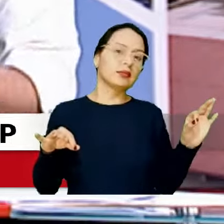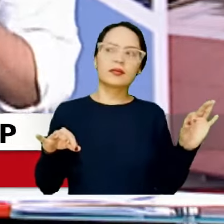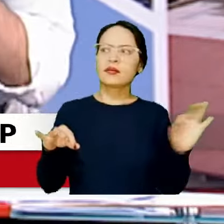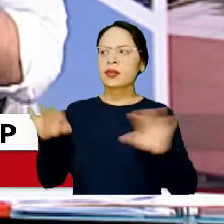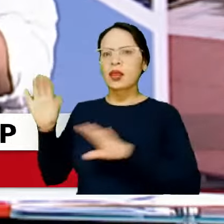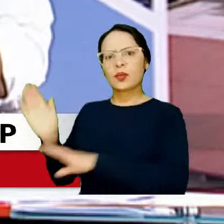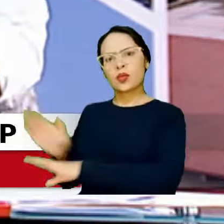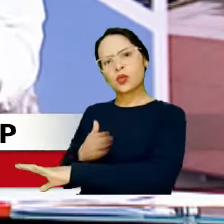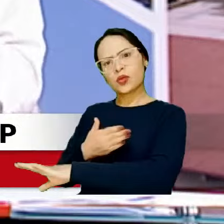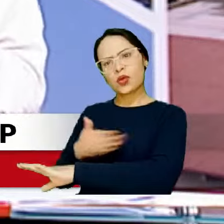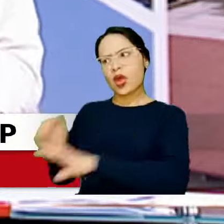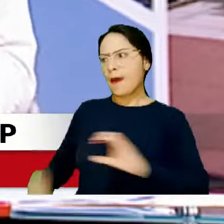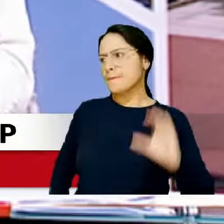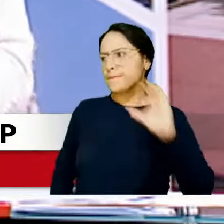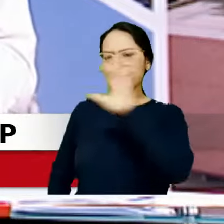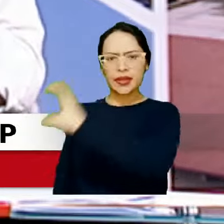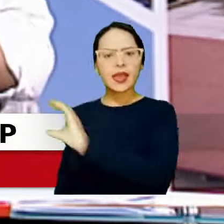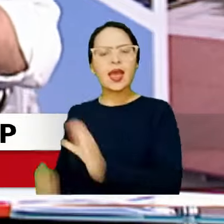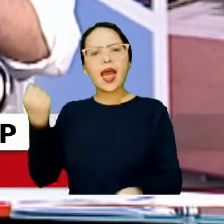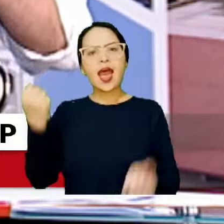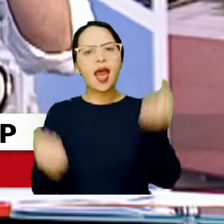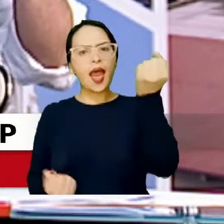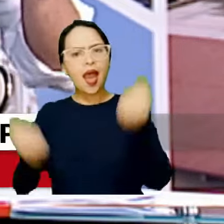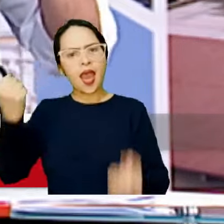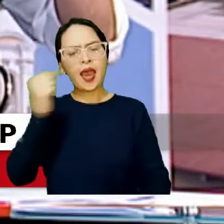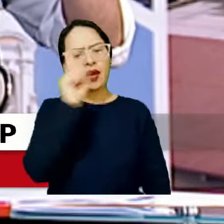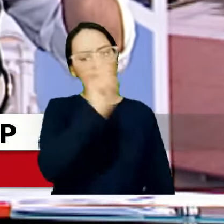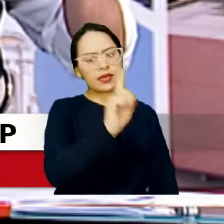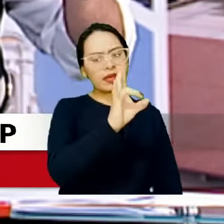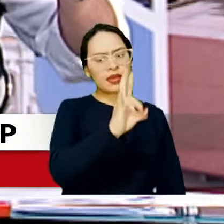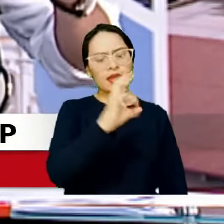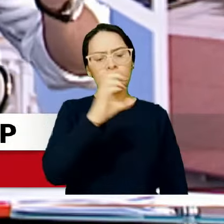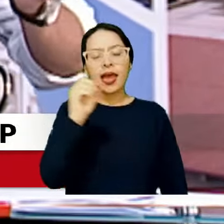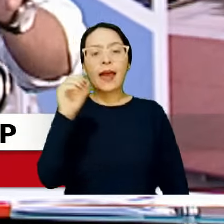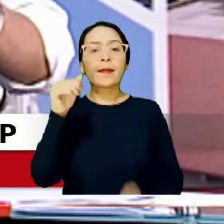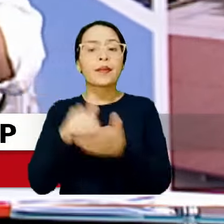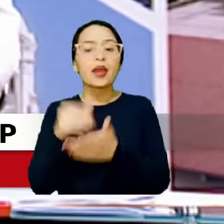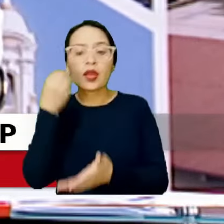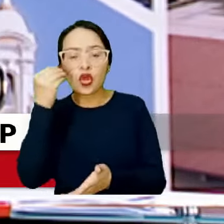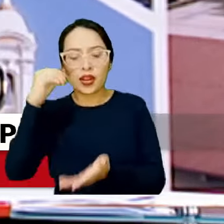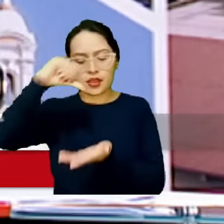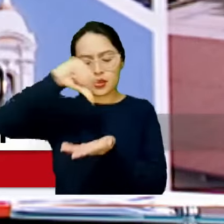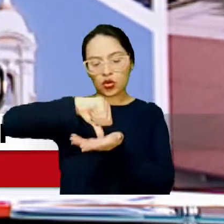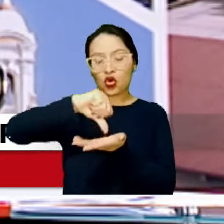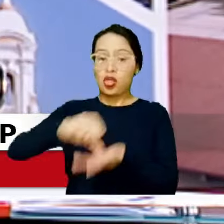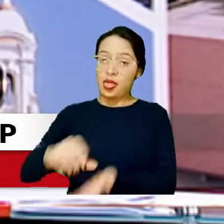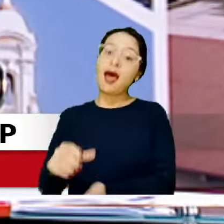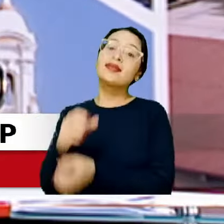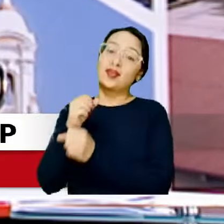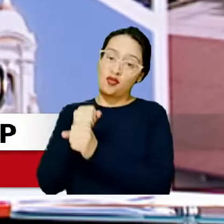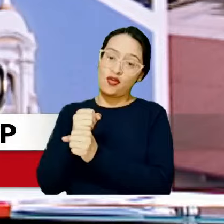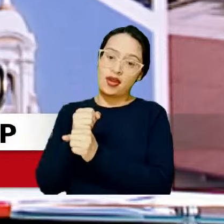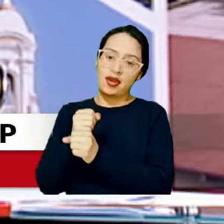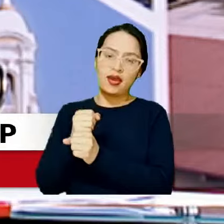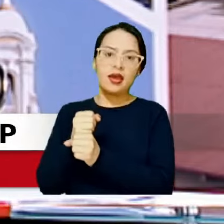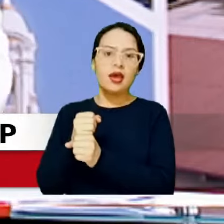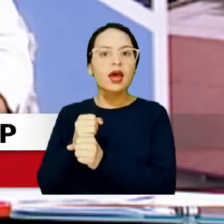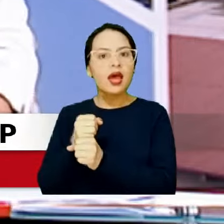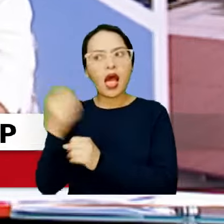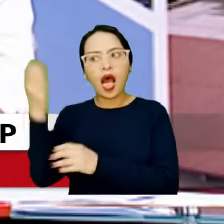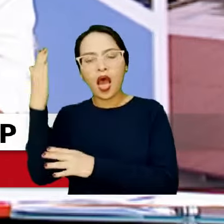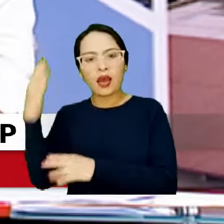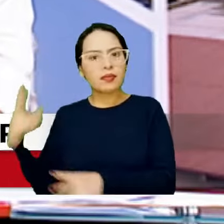vehículo en $170,000. Bajo el eslogan Cuenca es la ciudad más segura, tenemos al alcalde más inseguro. Porque